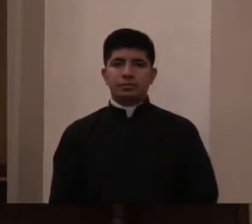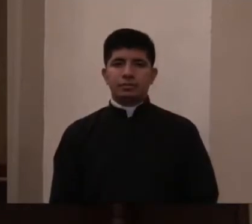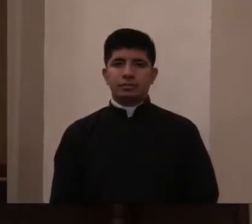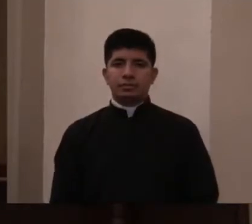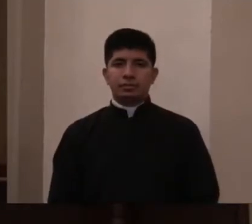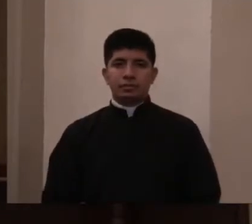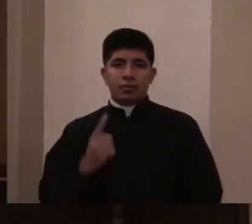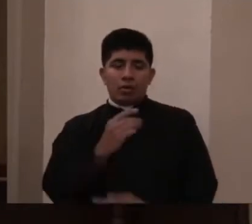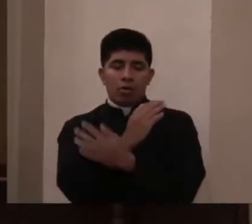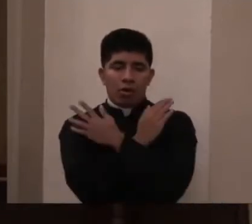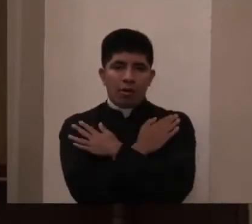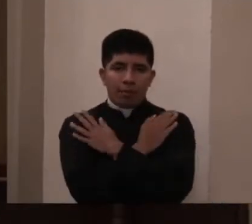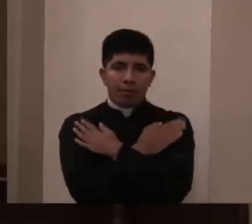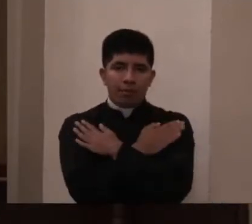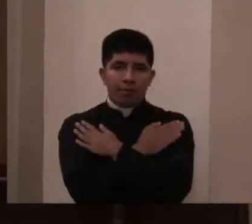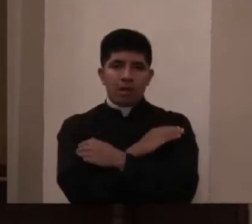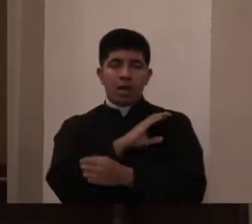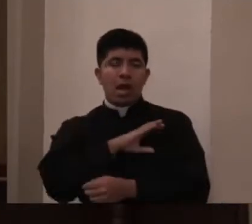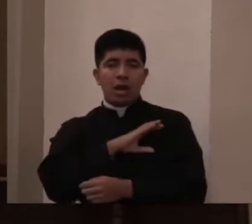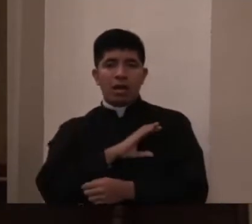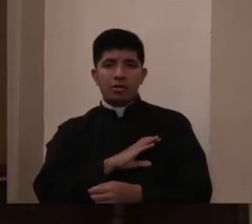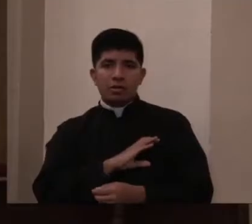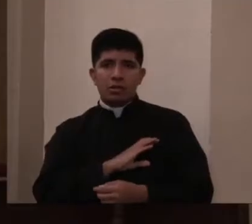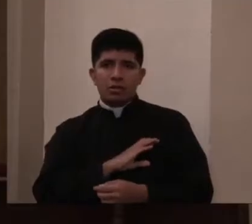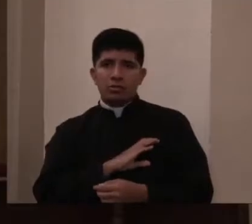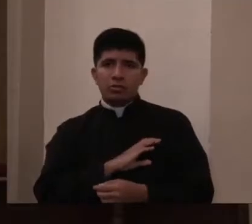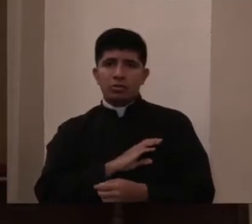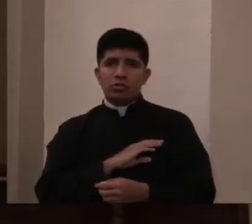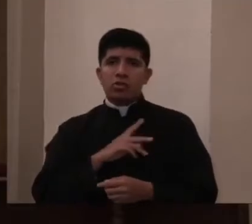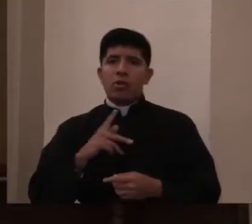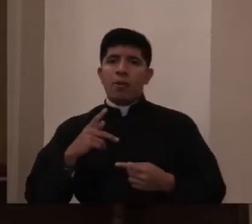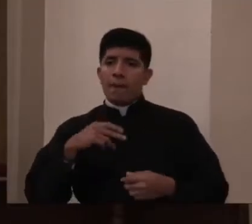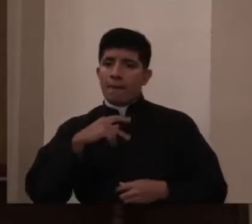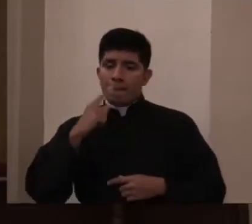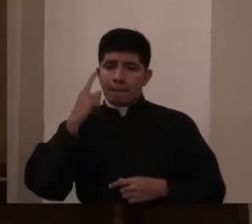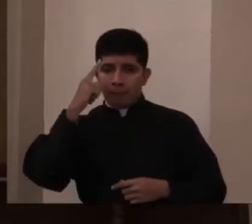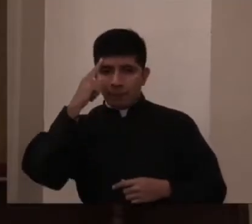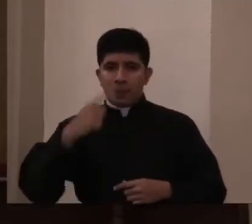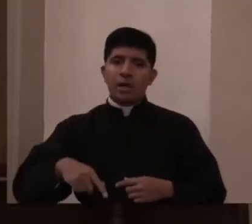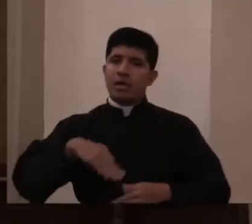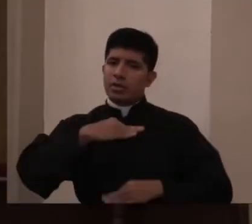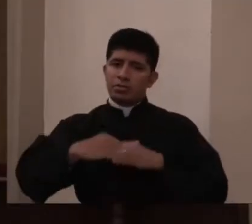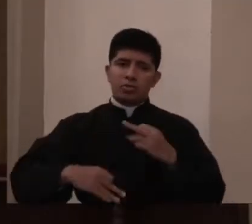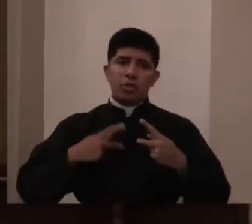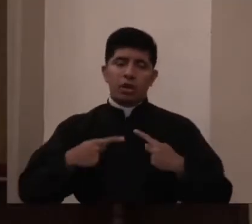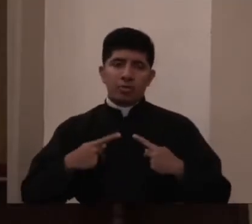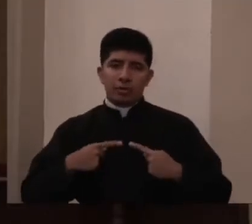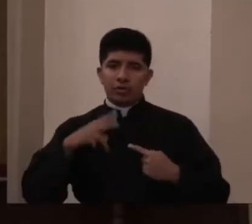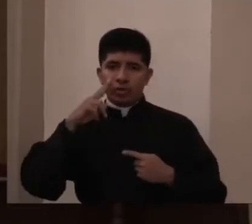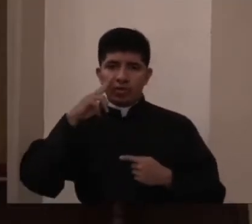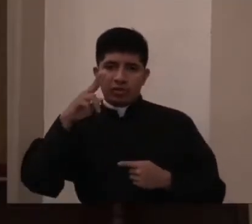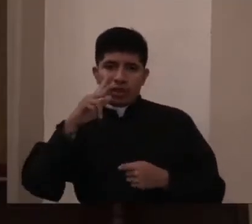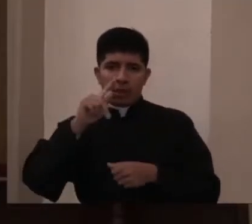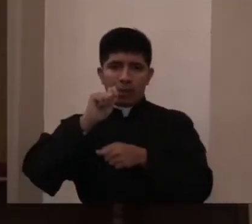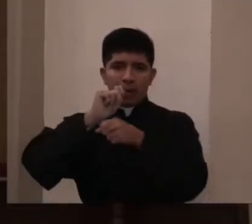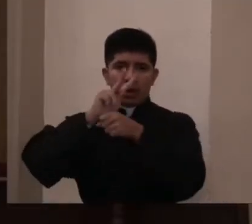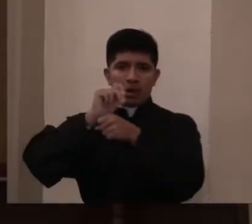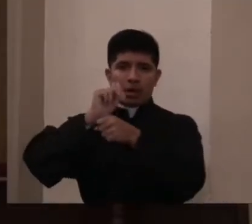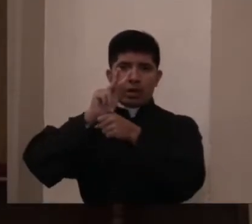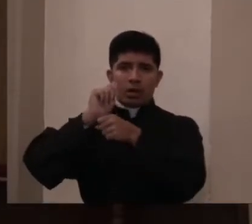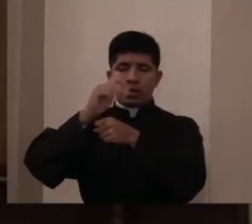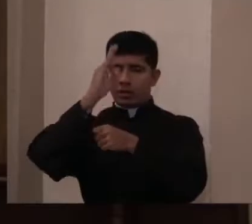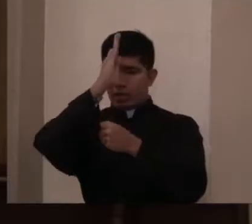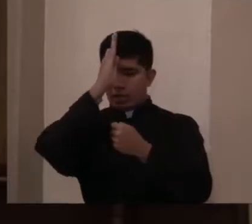Un abrazo cariñoso para quienes nos siguen a través de las redes sociales, quienes nos ven desde